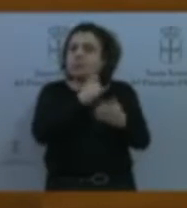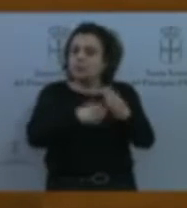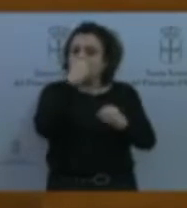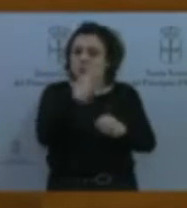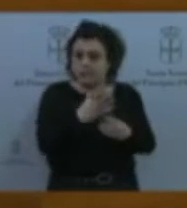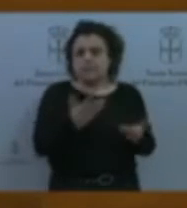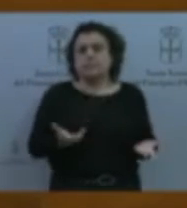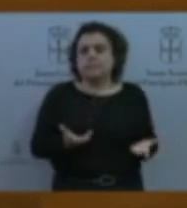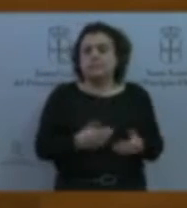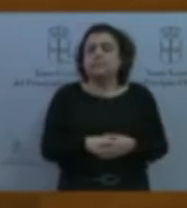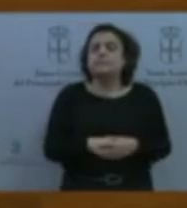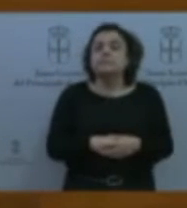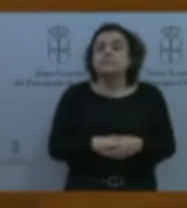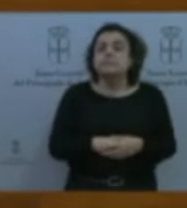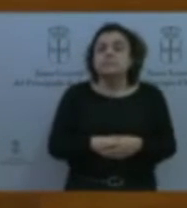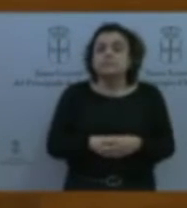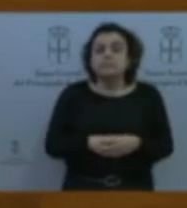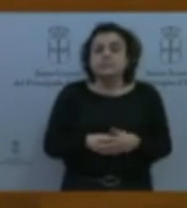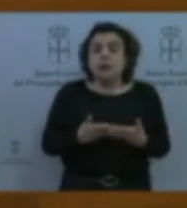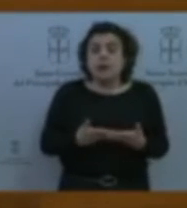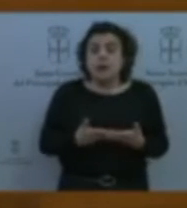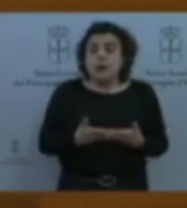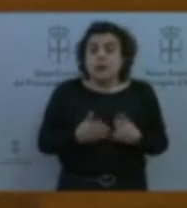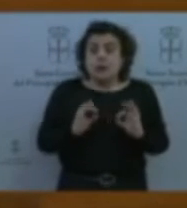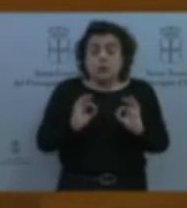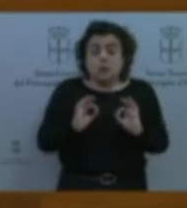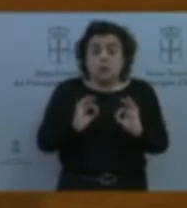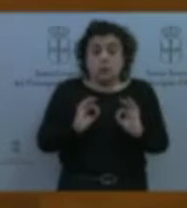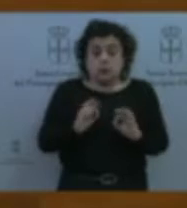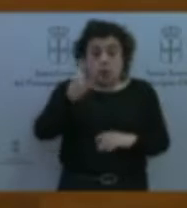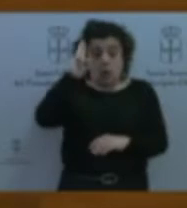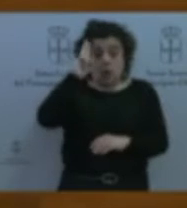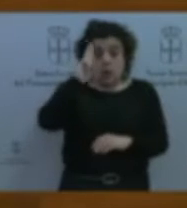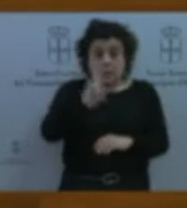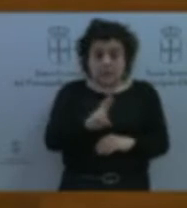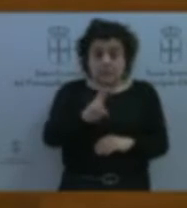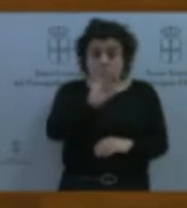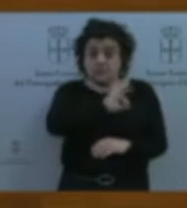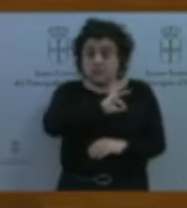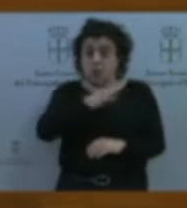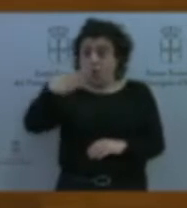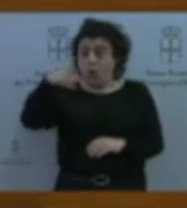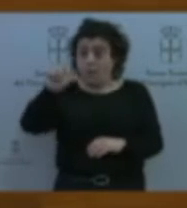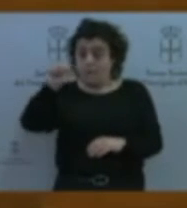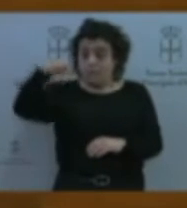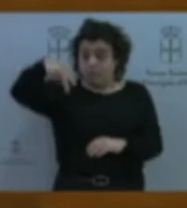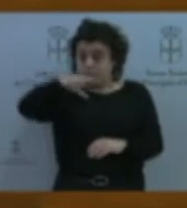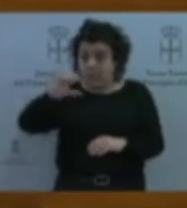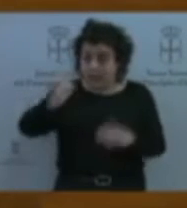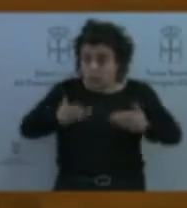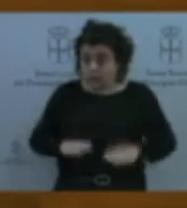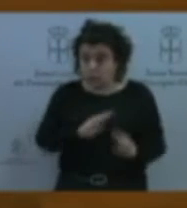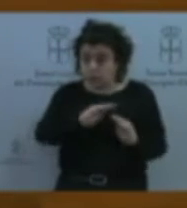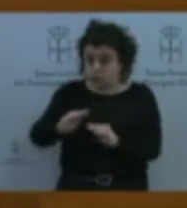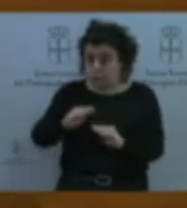El mismo respeto que le tiene el señor Blanco a sus hijos como padre, se lo pedimos que se lo tenga al resto de los niños y niñas asturianas